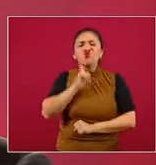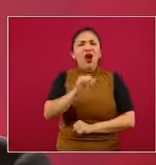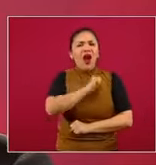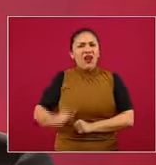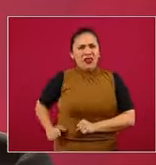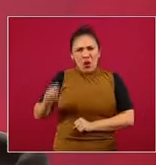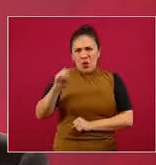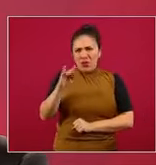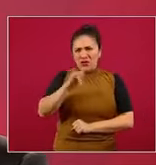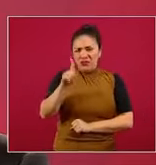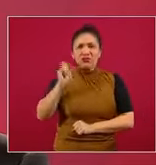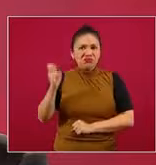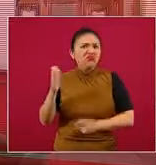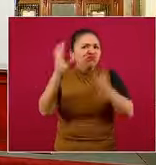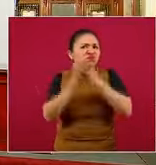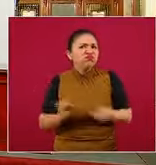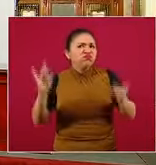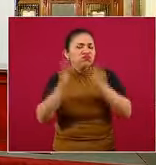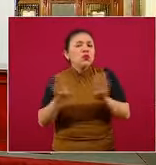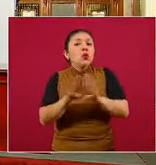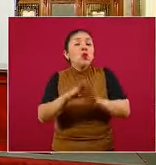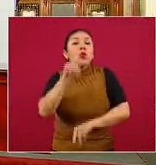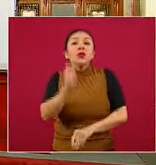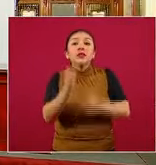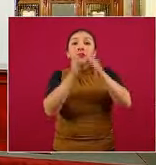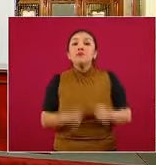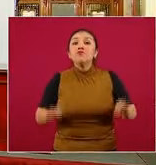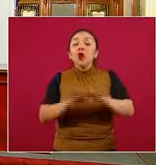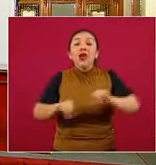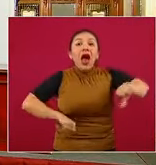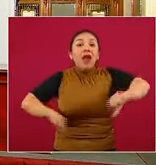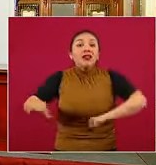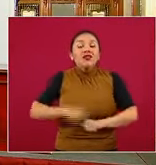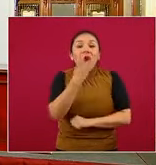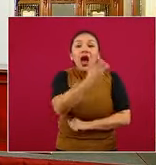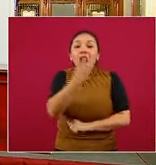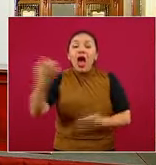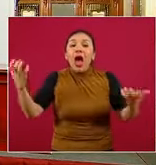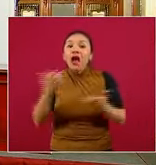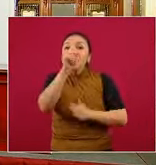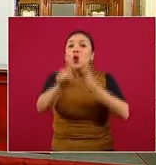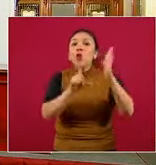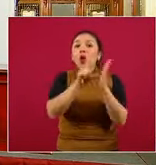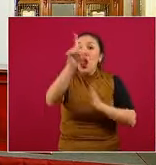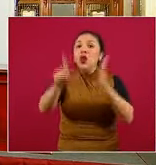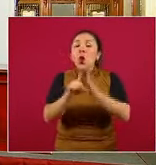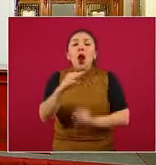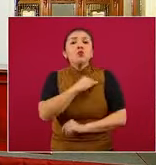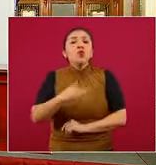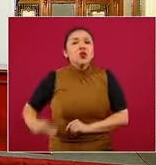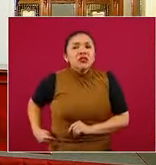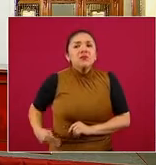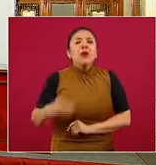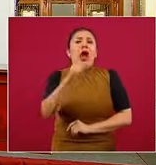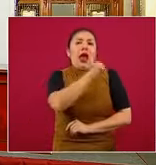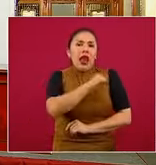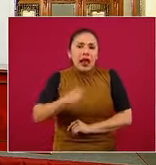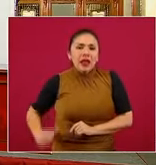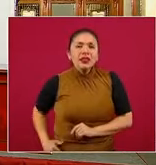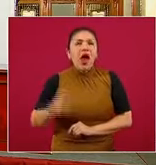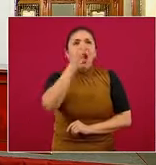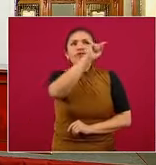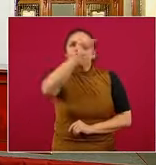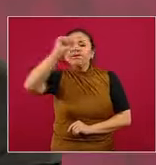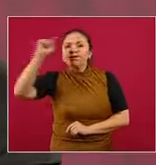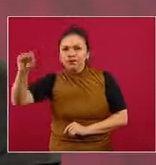Couturier es muy ilustrativa, la importancia de las acciones en el nivel local, en el municipio, en este caso en